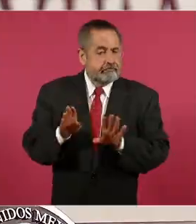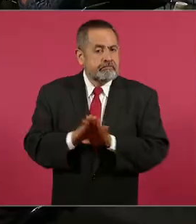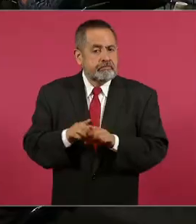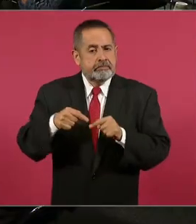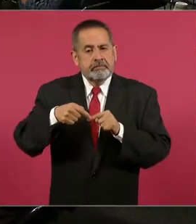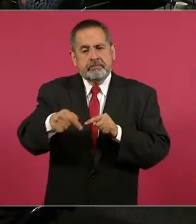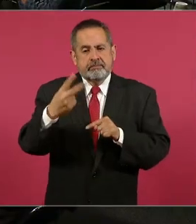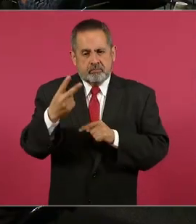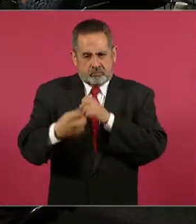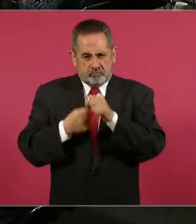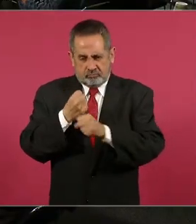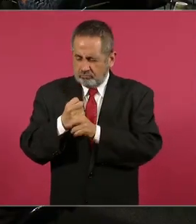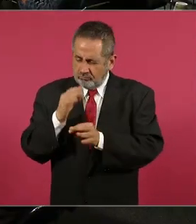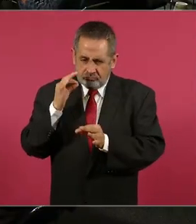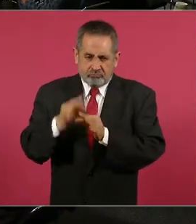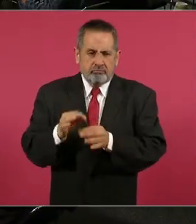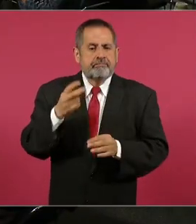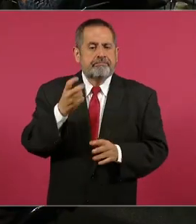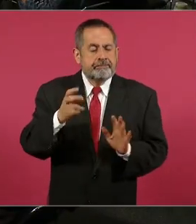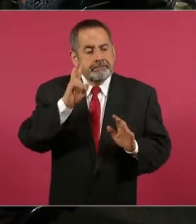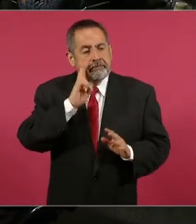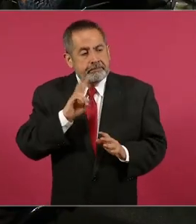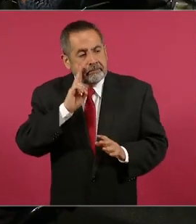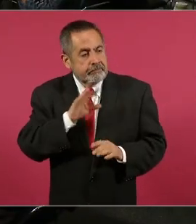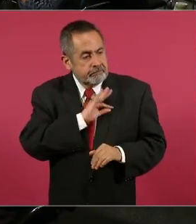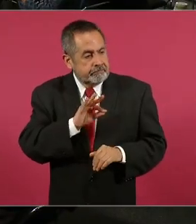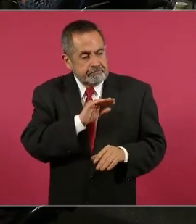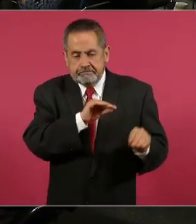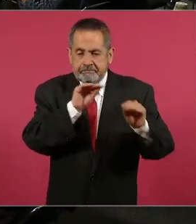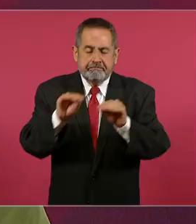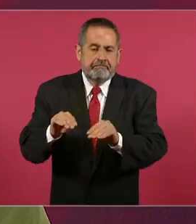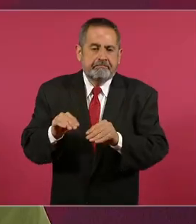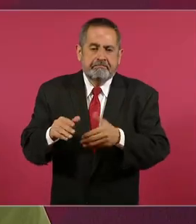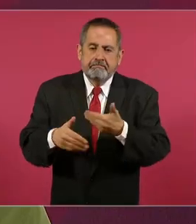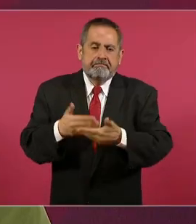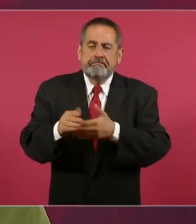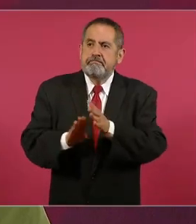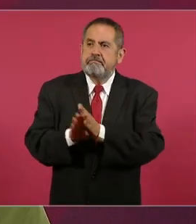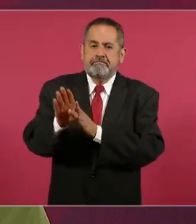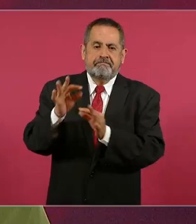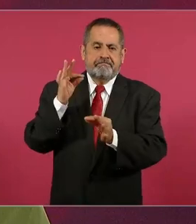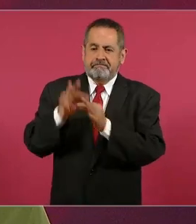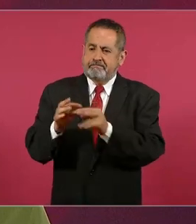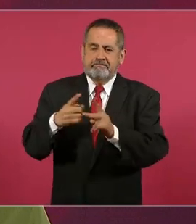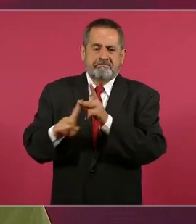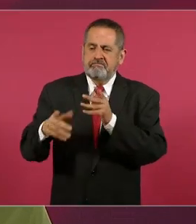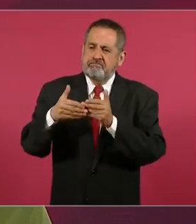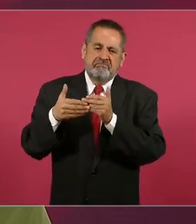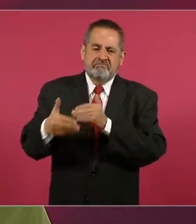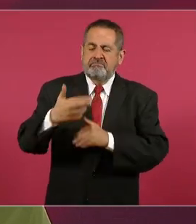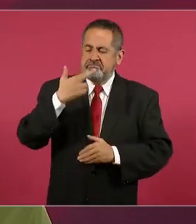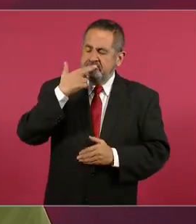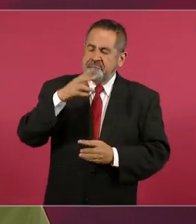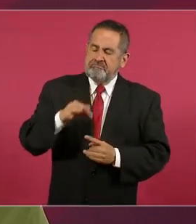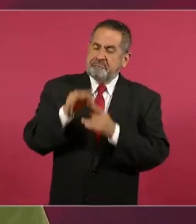de unos 2 años, pero eso nos pondrá en un punto muy importante